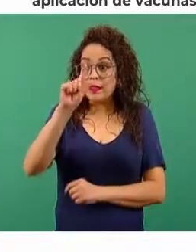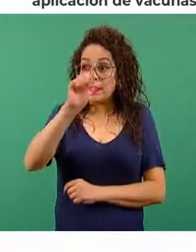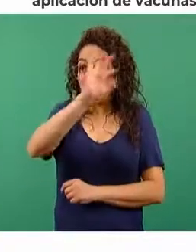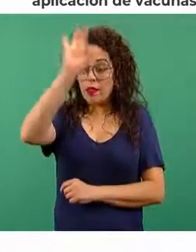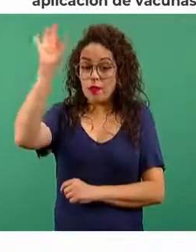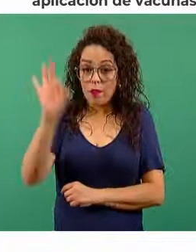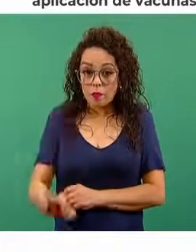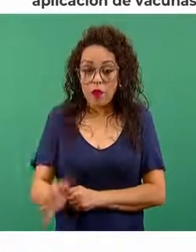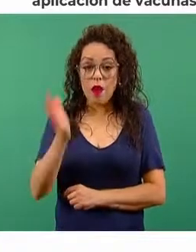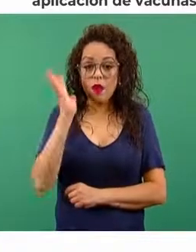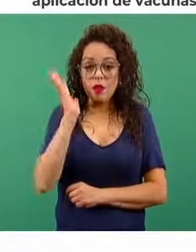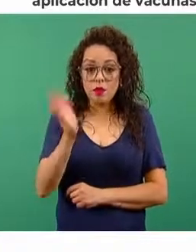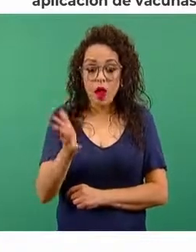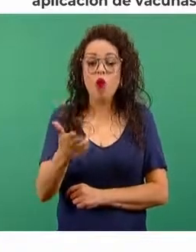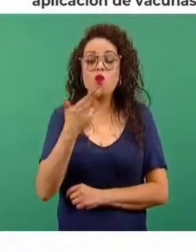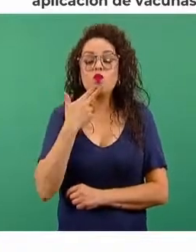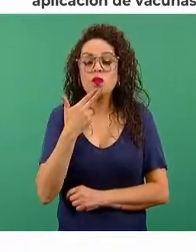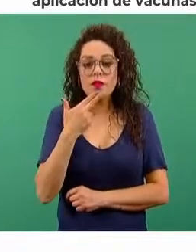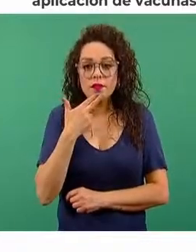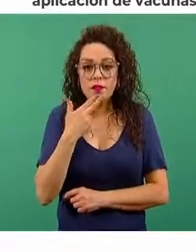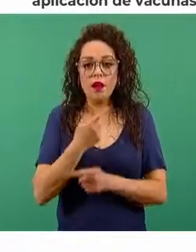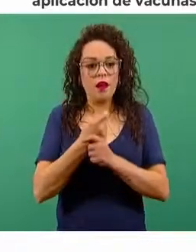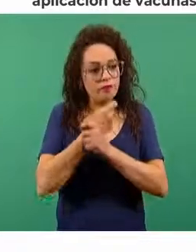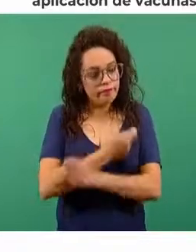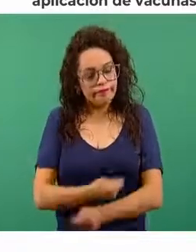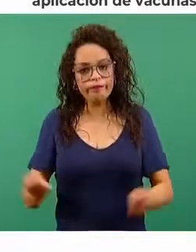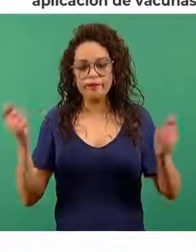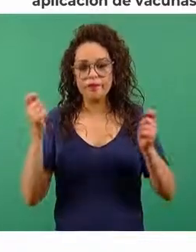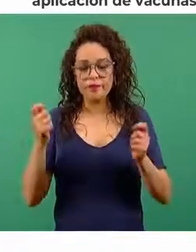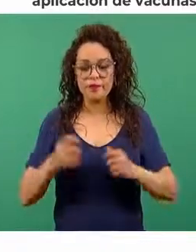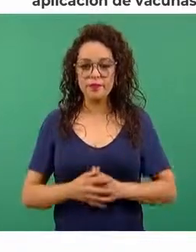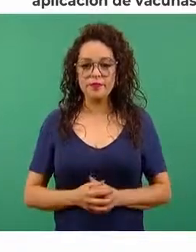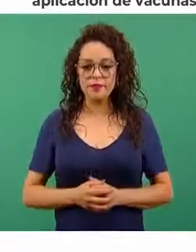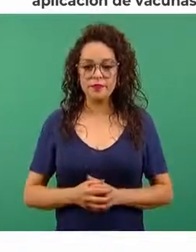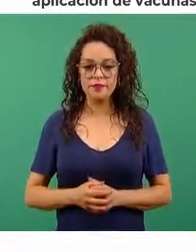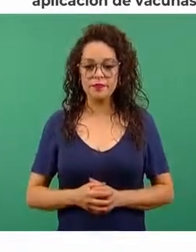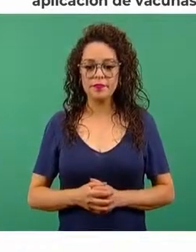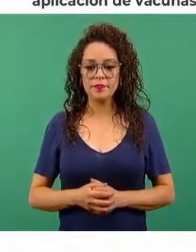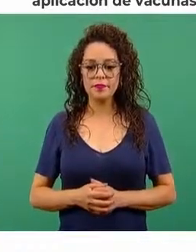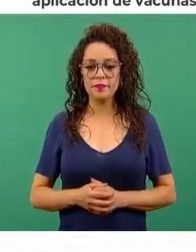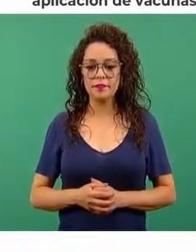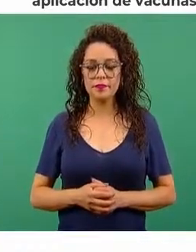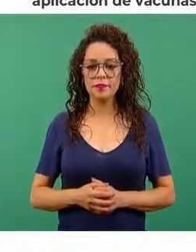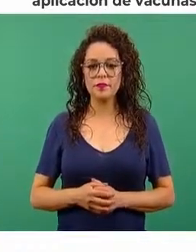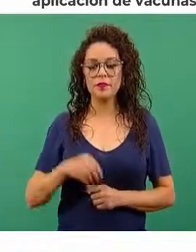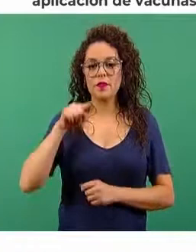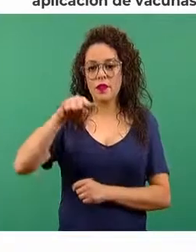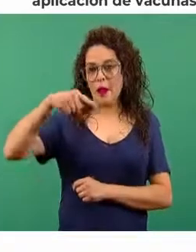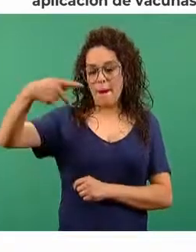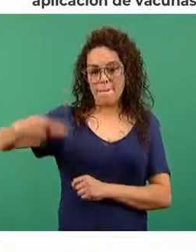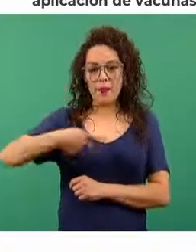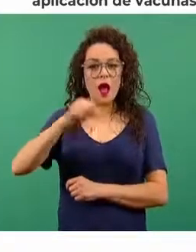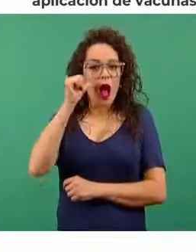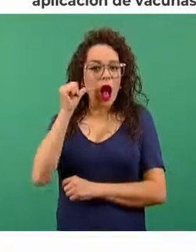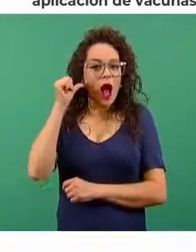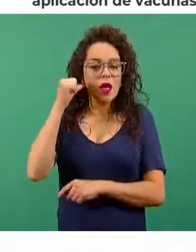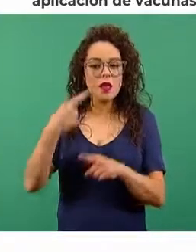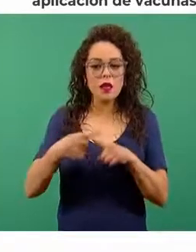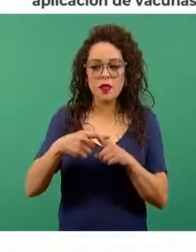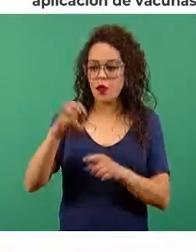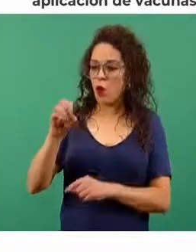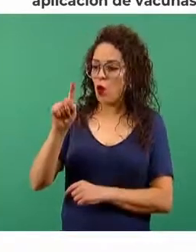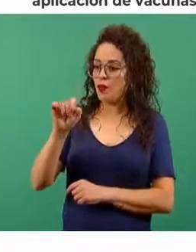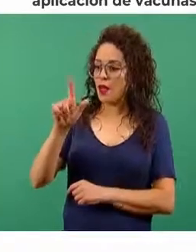de vacunas ya se ha utilizado. Y aquí, tomando en cuenta la pregunta que muy amablemente hizo ayer Otilia Carvajal del diario La